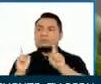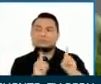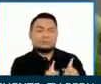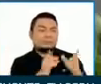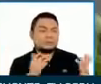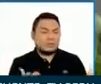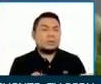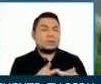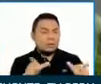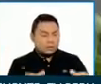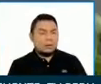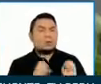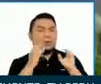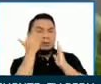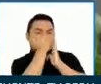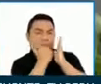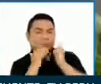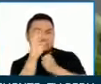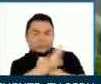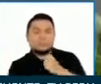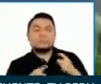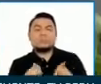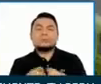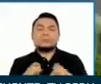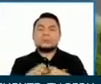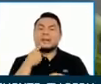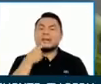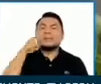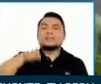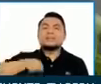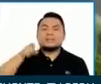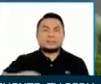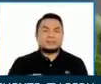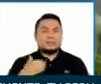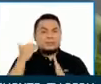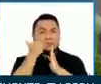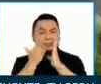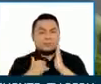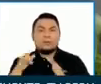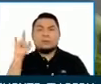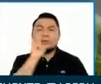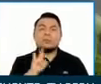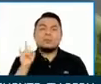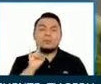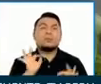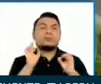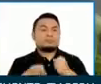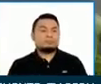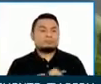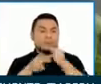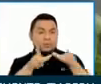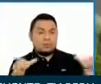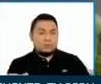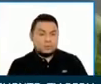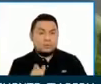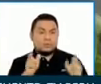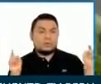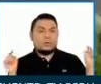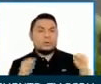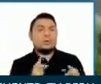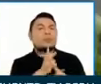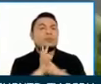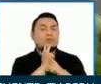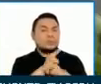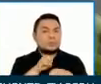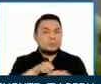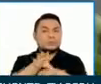por supuesto, con este acondicionamiento que se requiere para poder hacer un uso seguro de estos espacios públicos, una